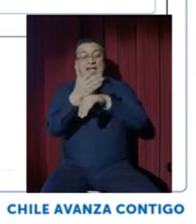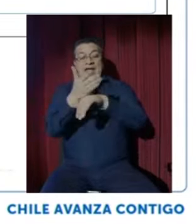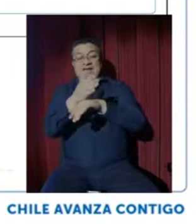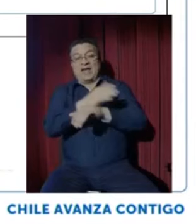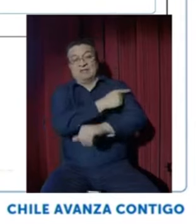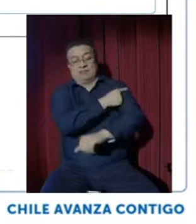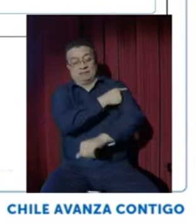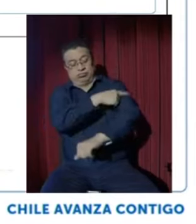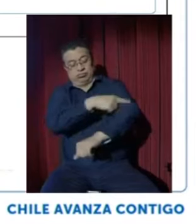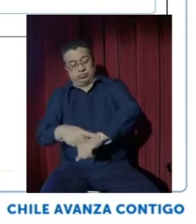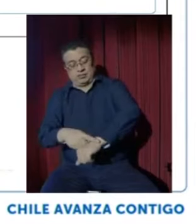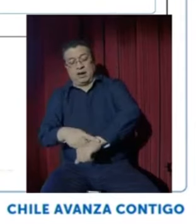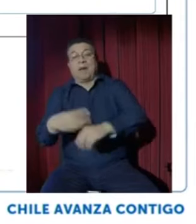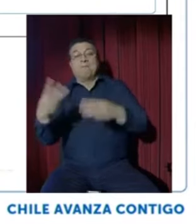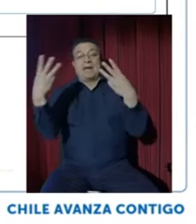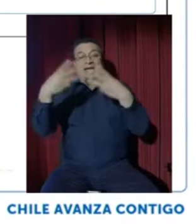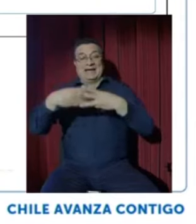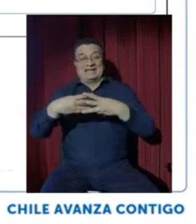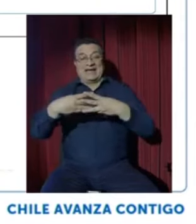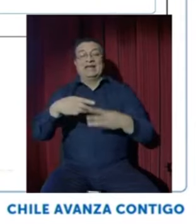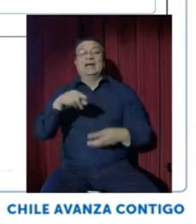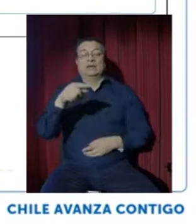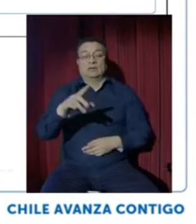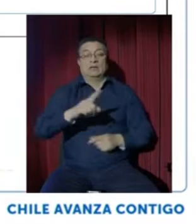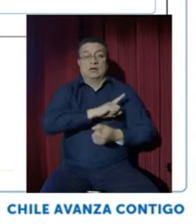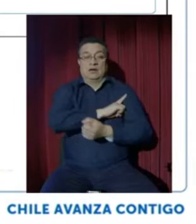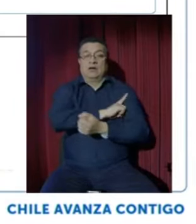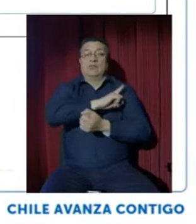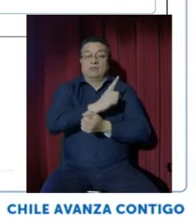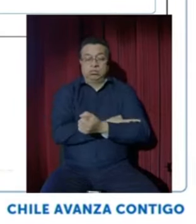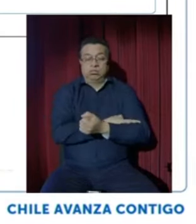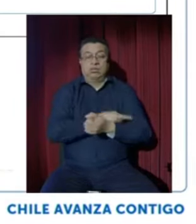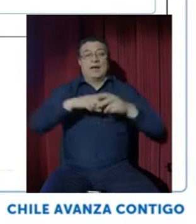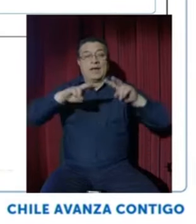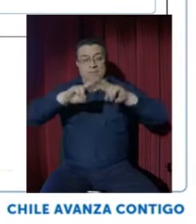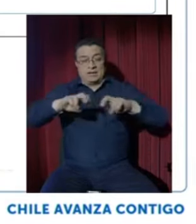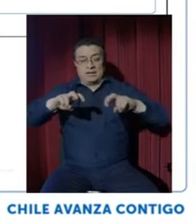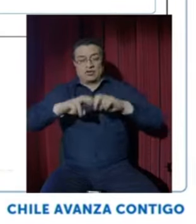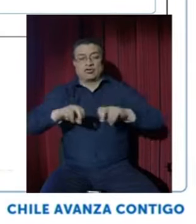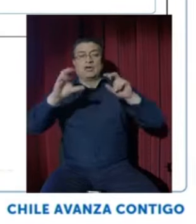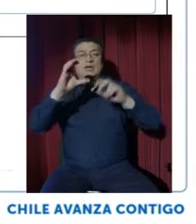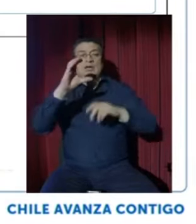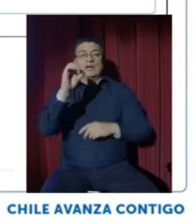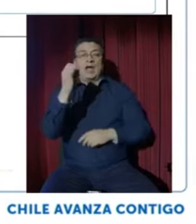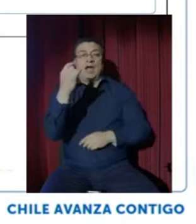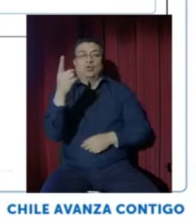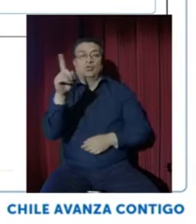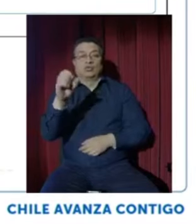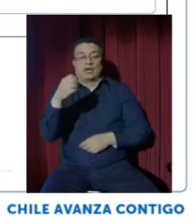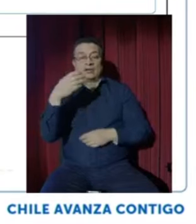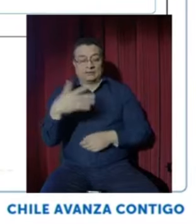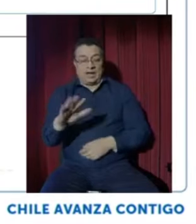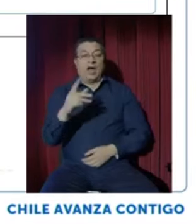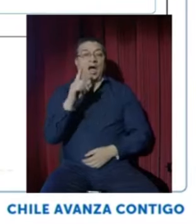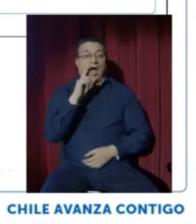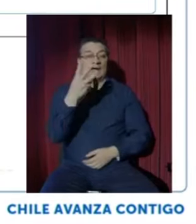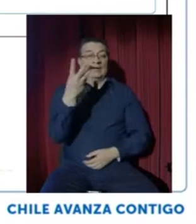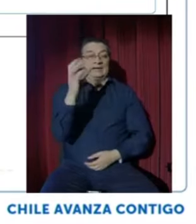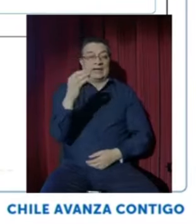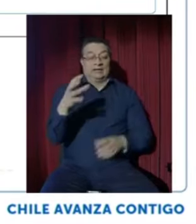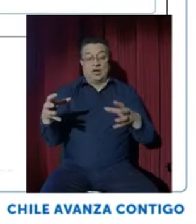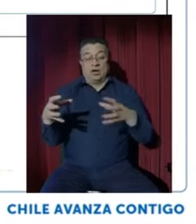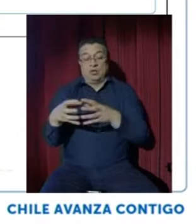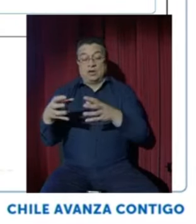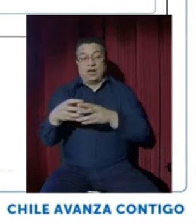Magallanes el fortalecimiento en materia de investigación de causa incrementamos ya llevamos 30 unidades de